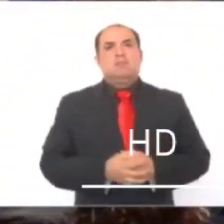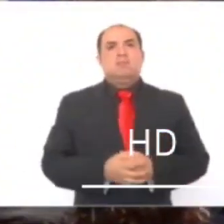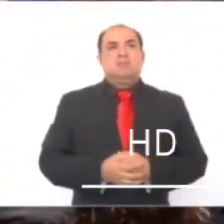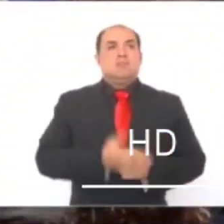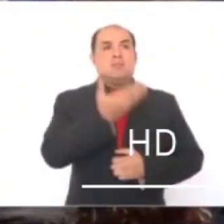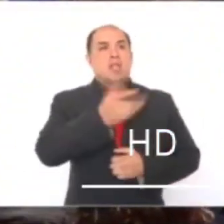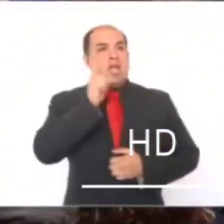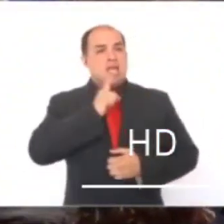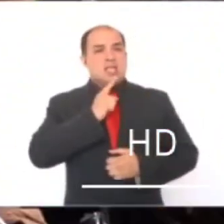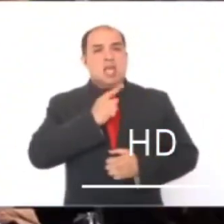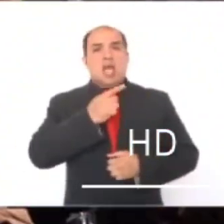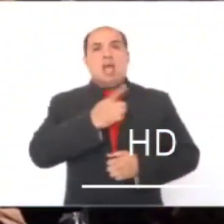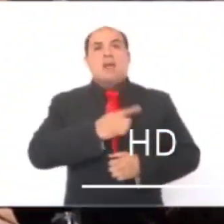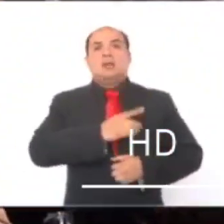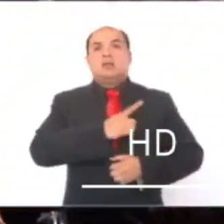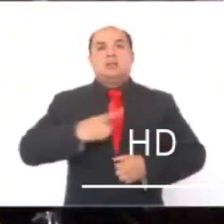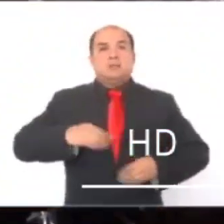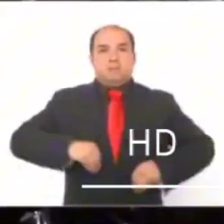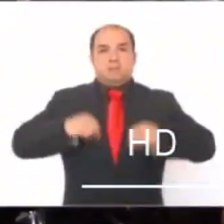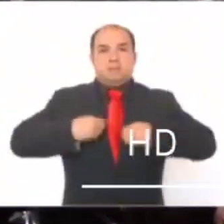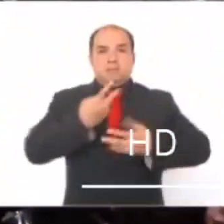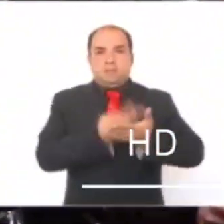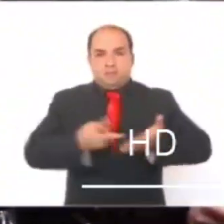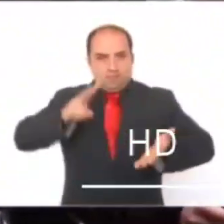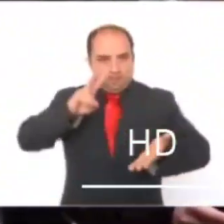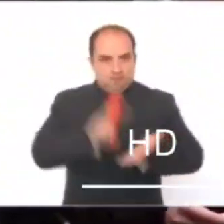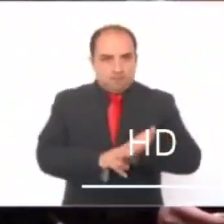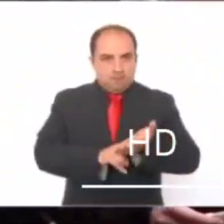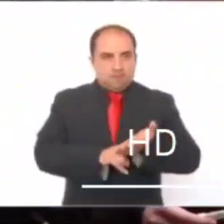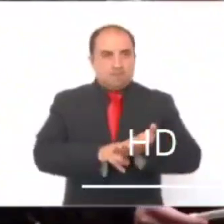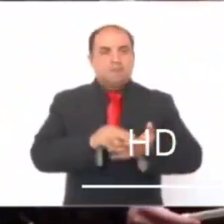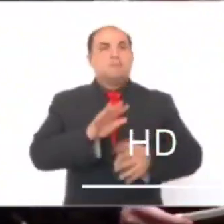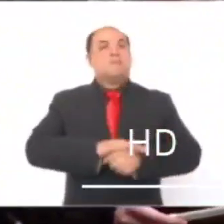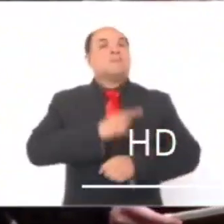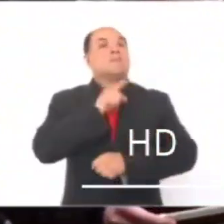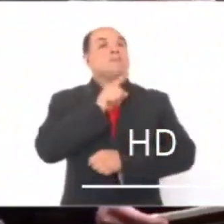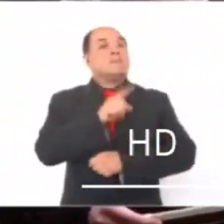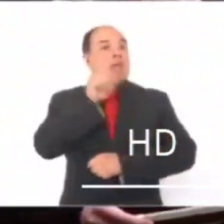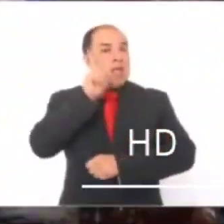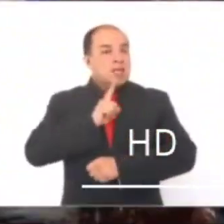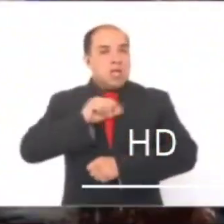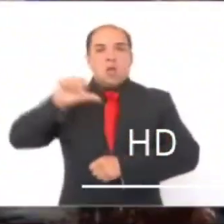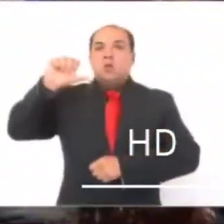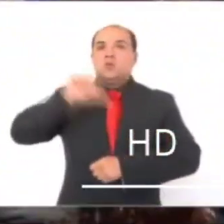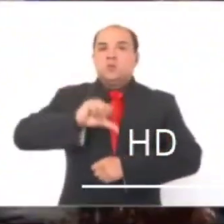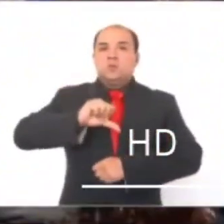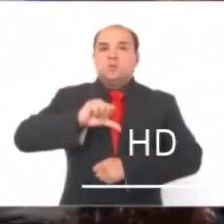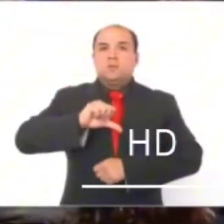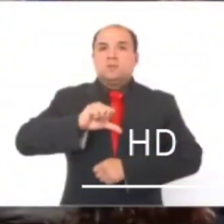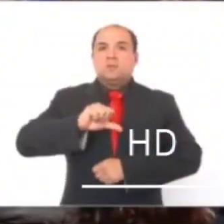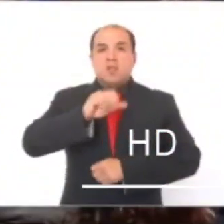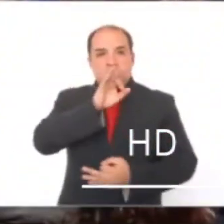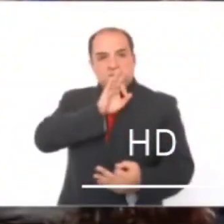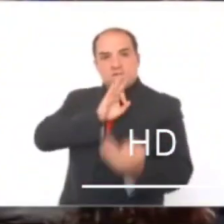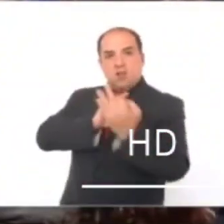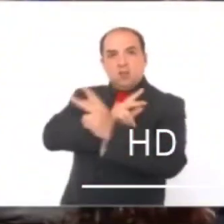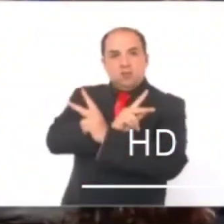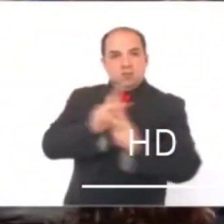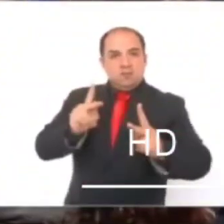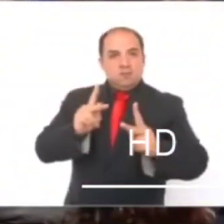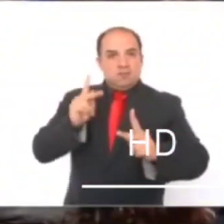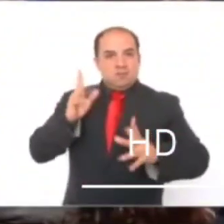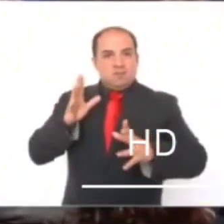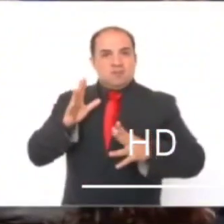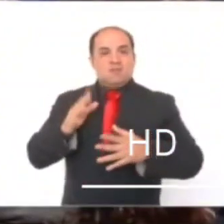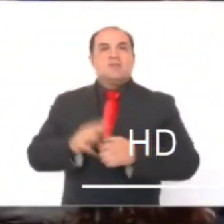ella le debo la vida 2 veces. Y es por ella en que el día de hoy estoy frente a ustedes celebrando